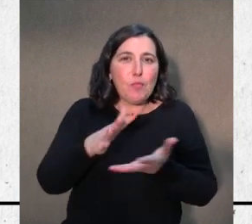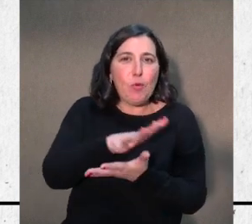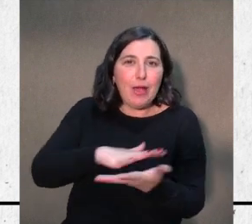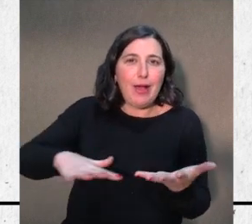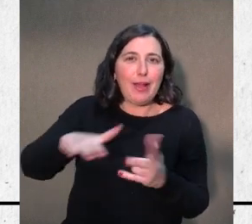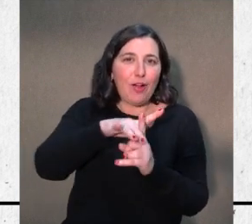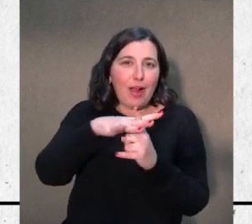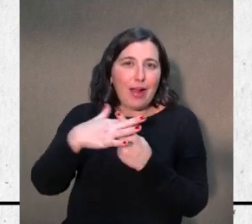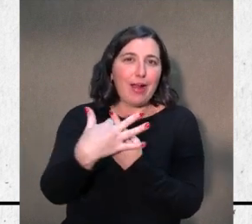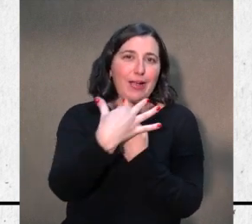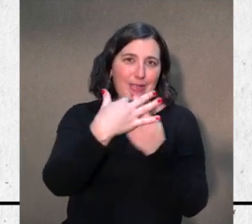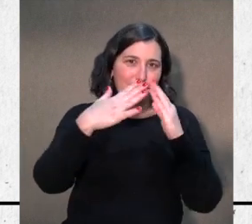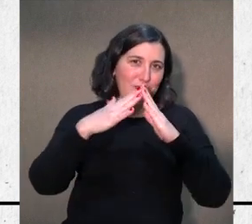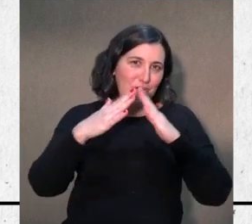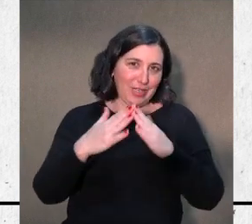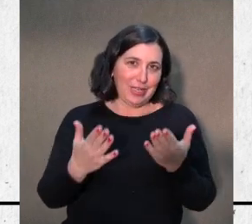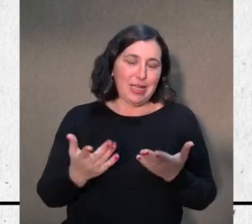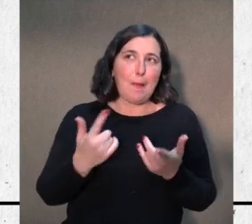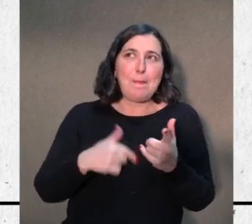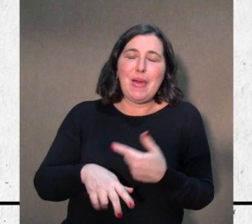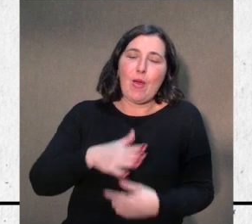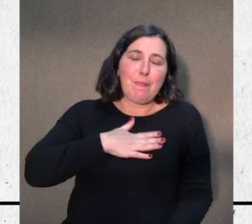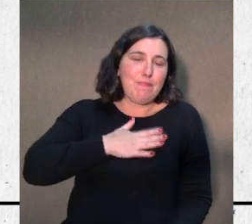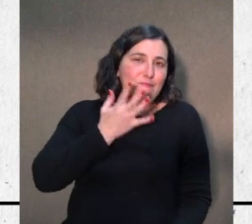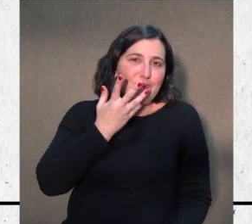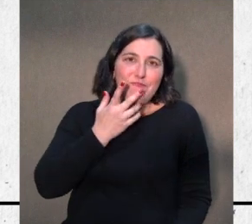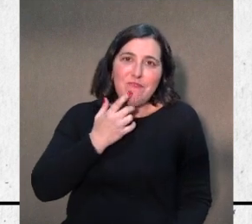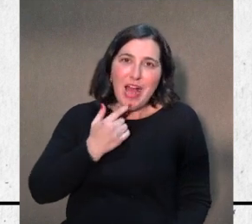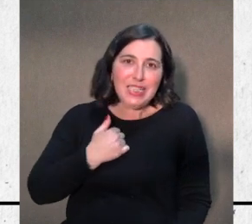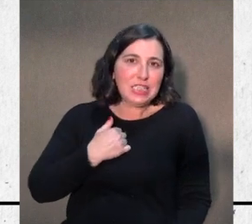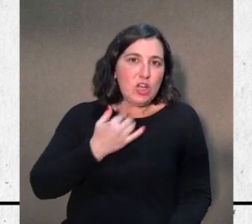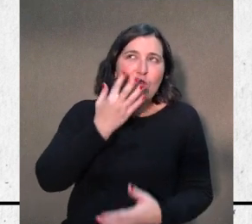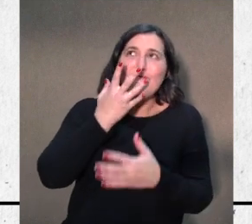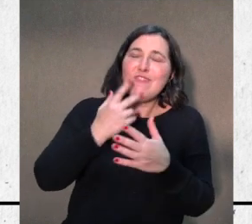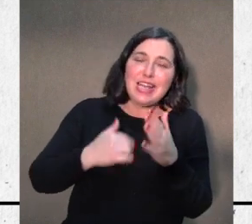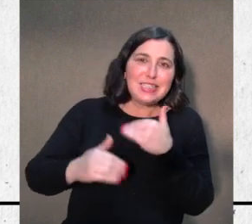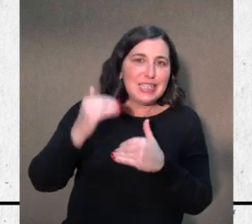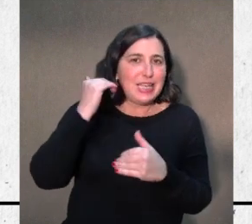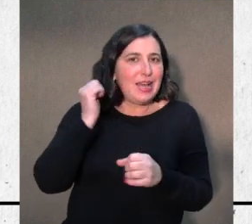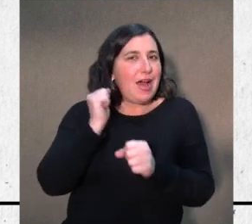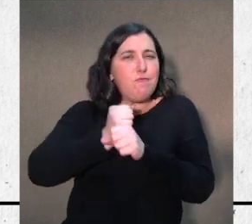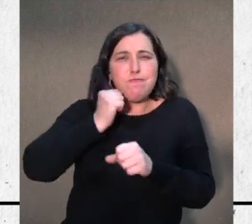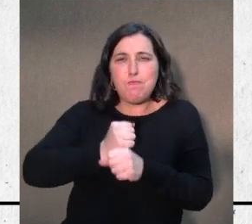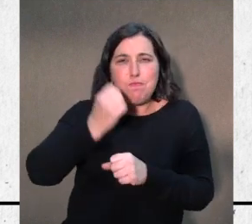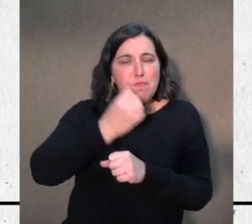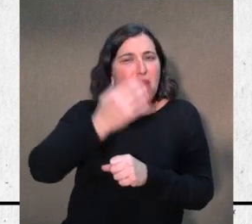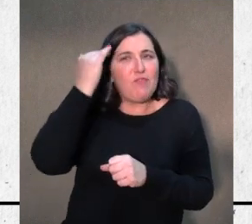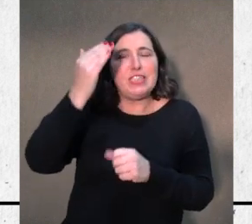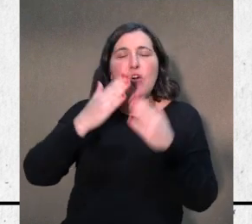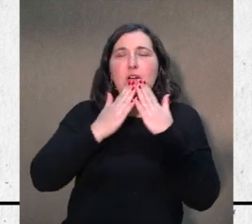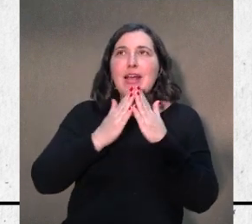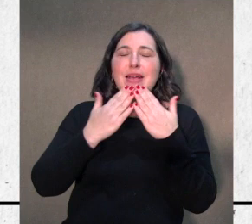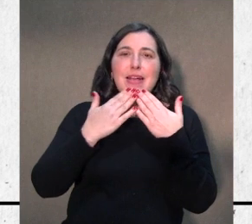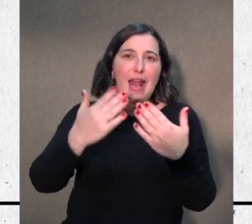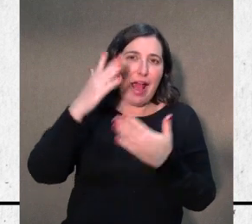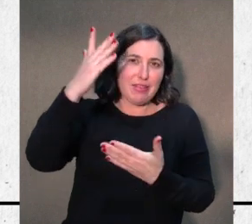fascinando mi profesión y le doy gracias a Dios de haberla... Eso te iba a preguntar, ¿uno sigue enamorado de la profesión o enamorada durante toda la